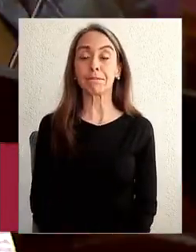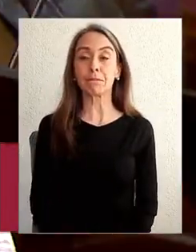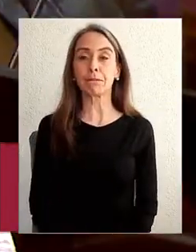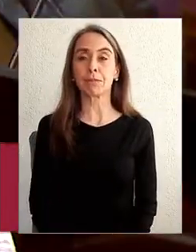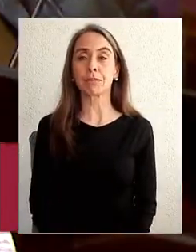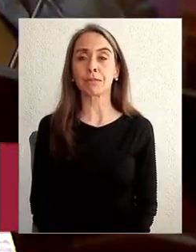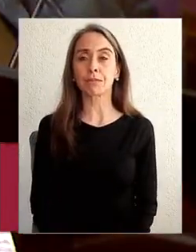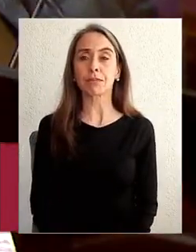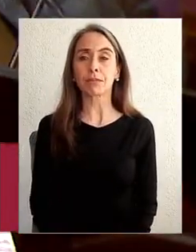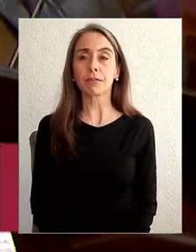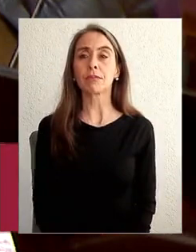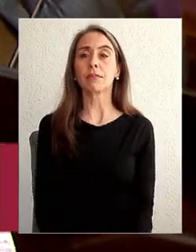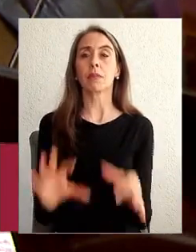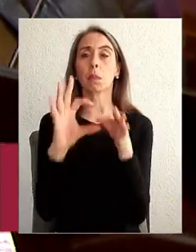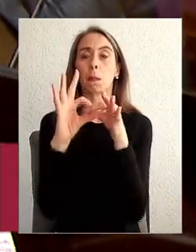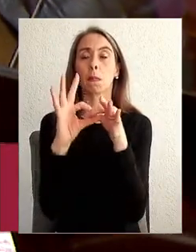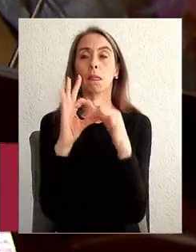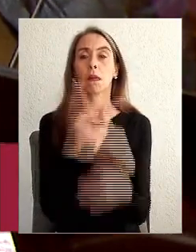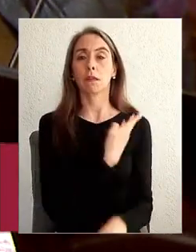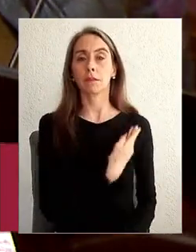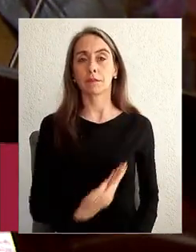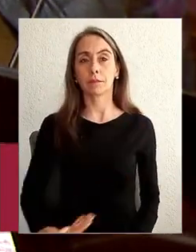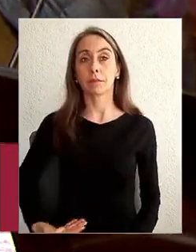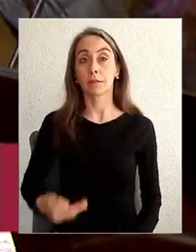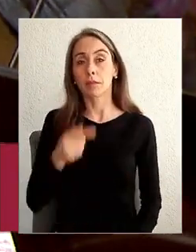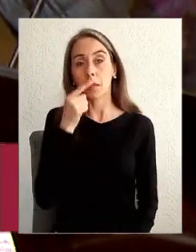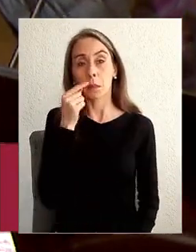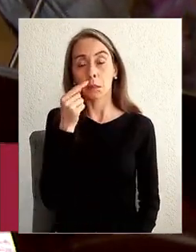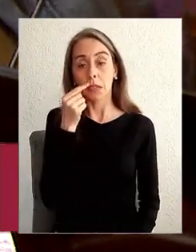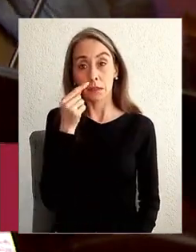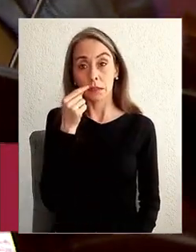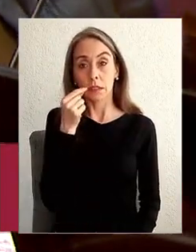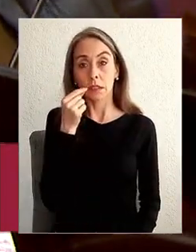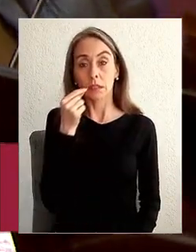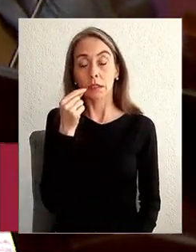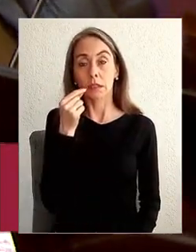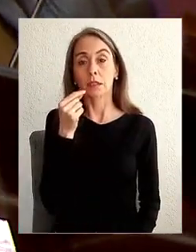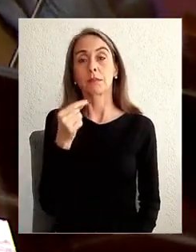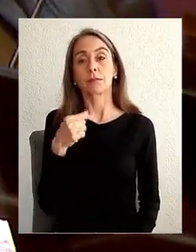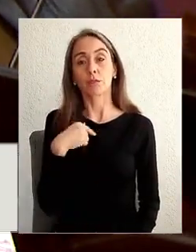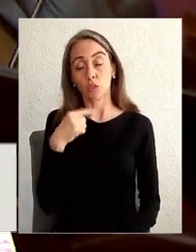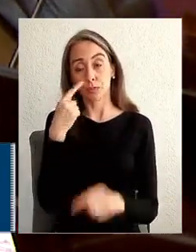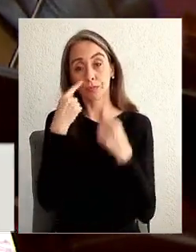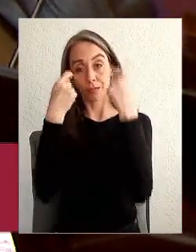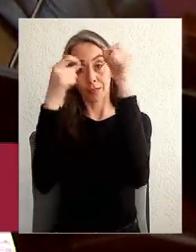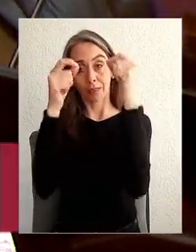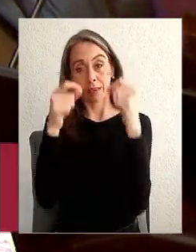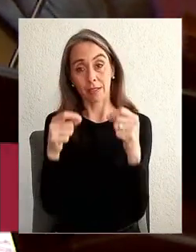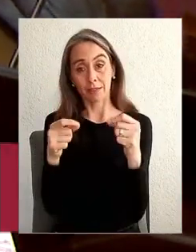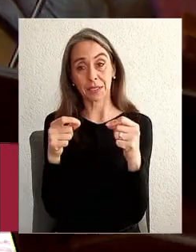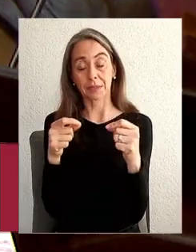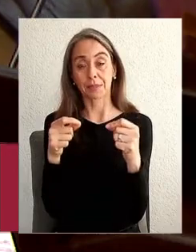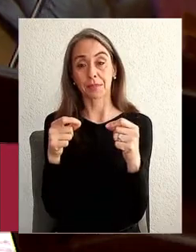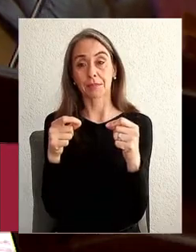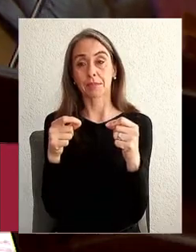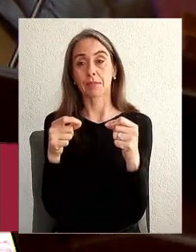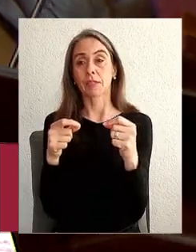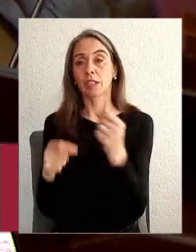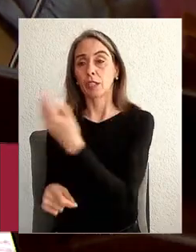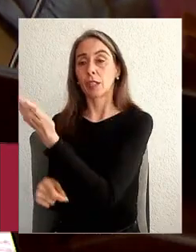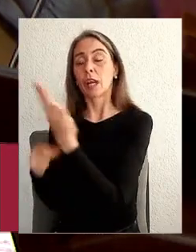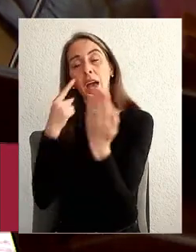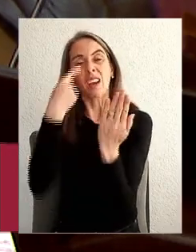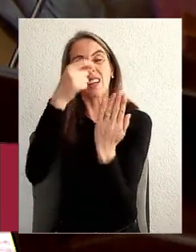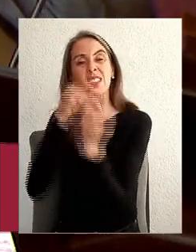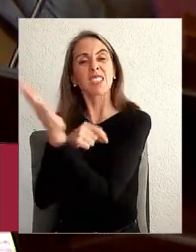Gracias, presidente. Presidente, he estado revisando lo que viene del Senado y quisiera